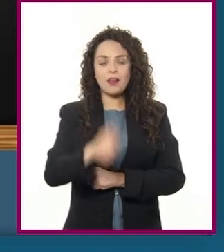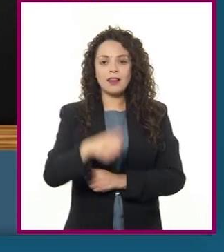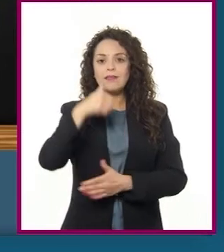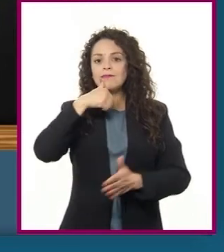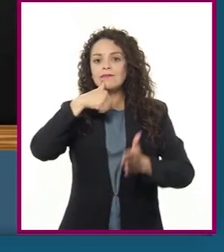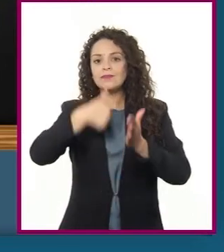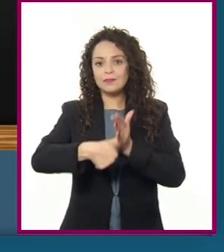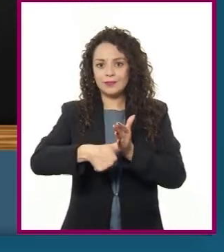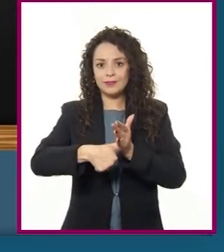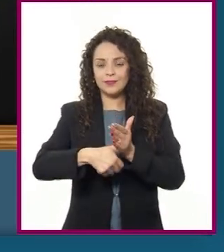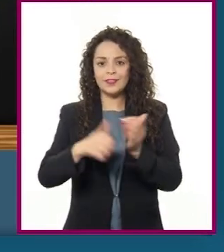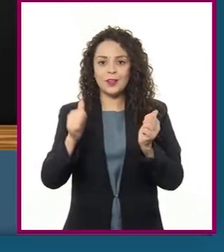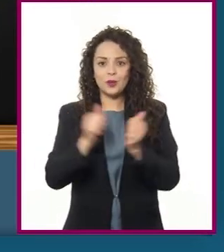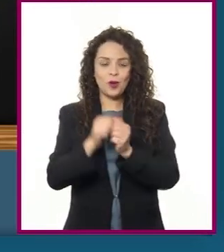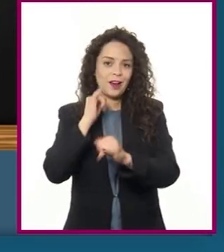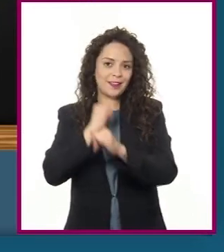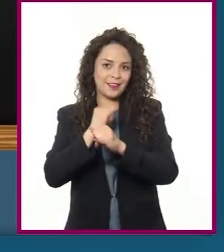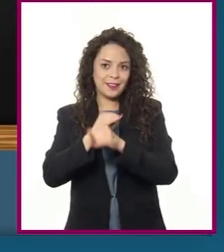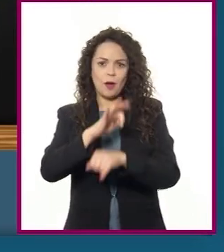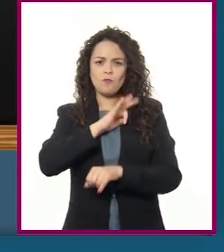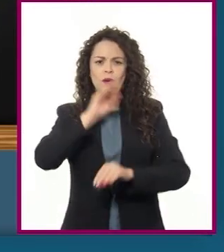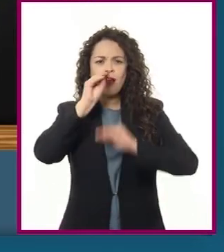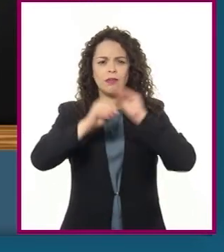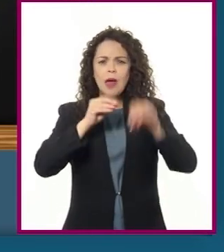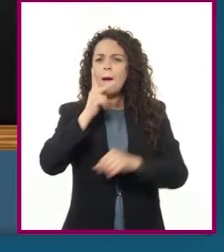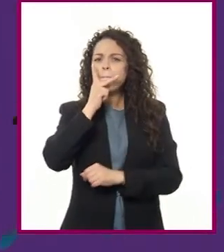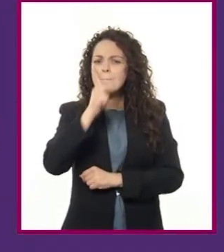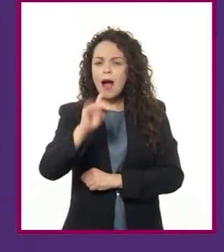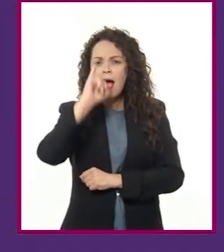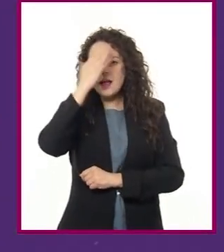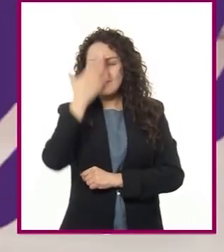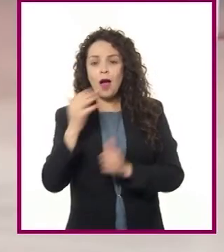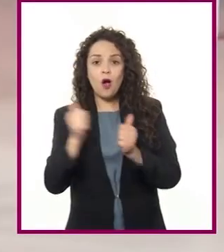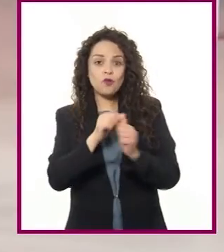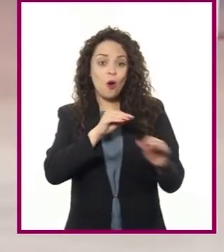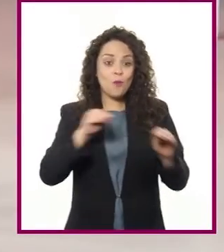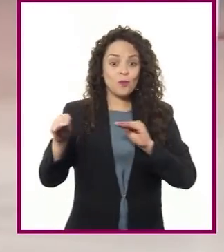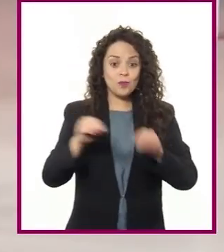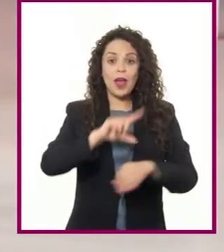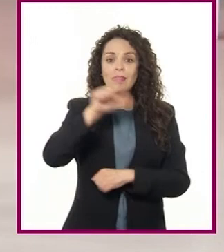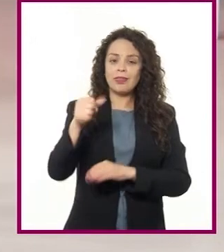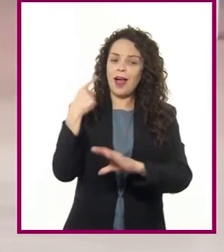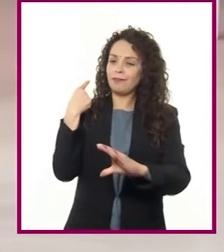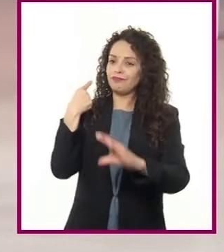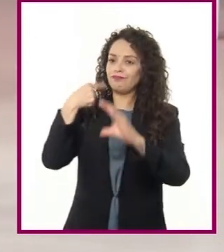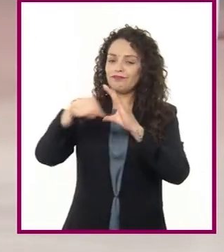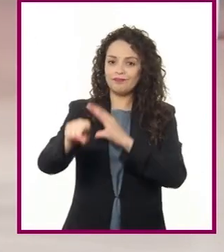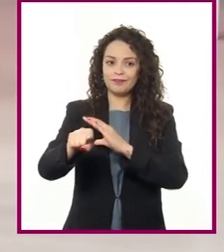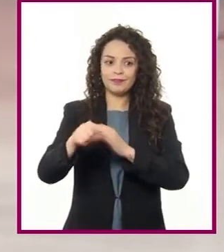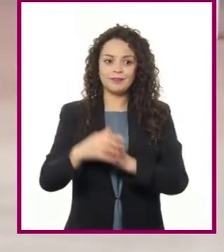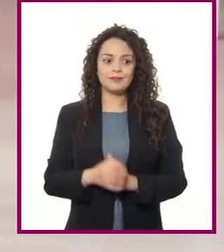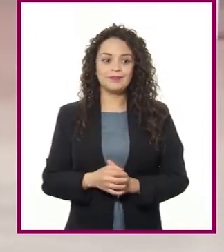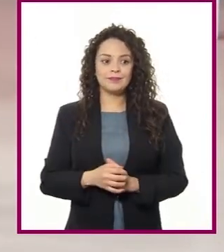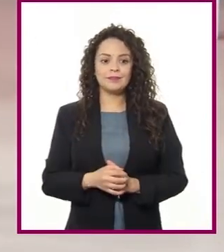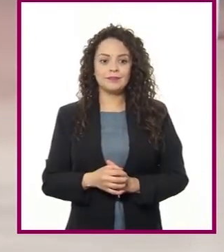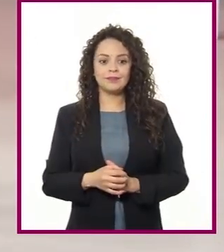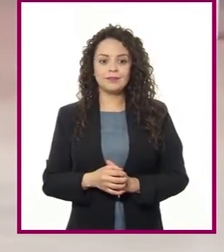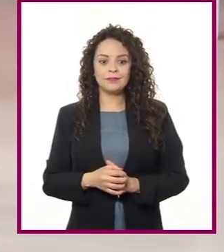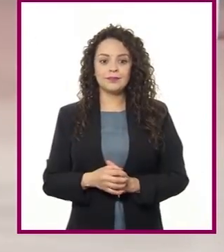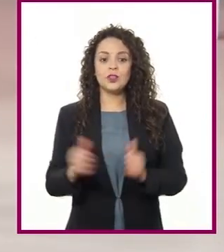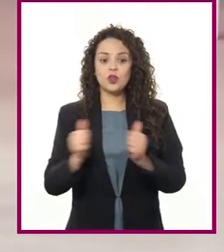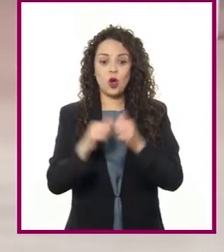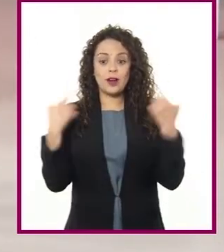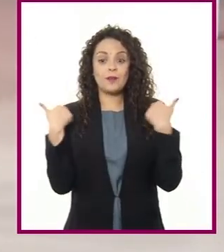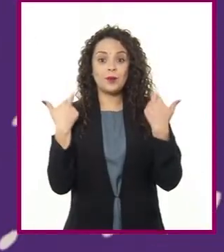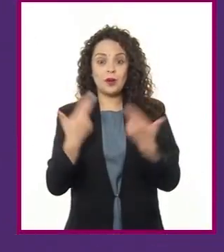la que podrán añadir frases, imágenes y stickers con movimiento para después enviarla por el medio de comunicación que tienen con su